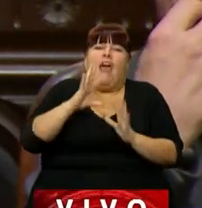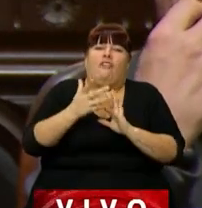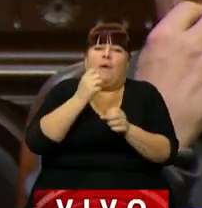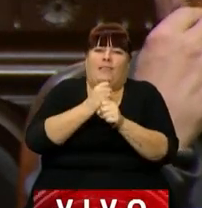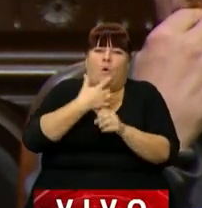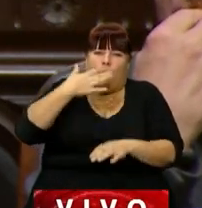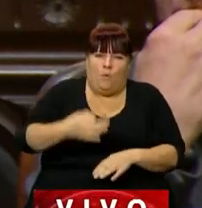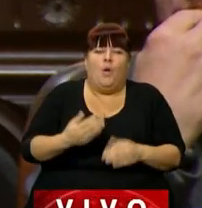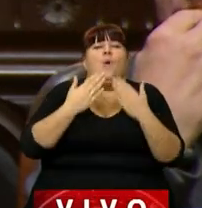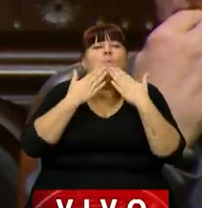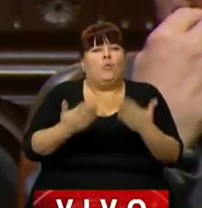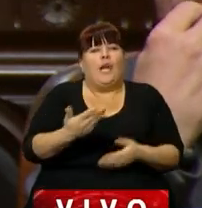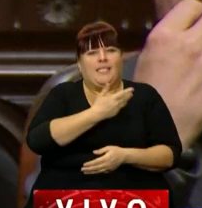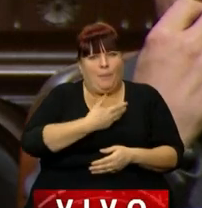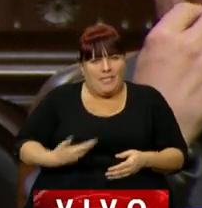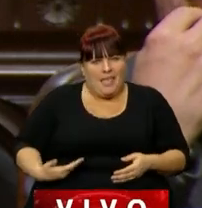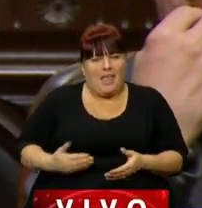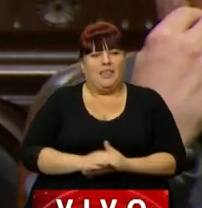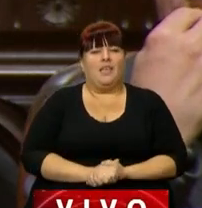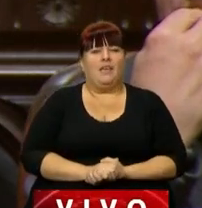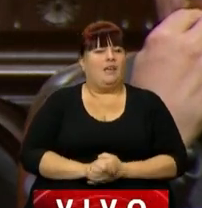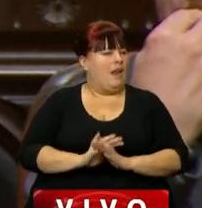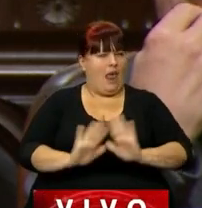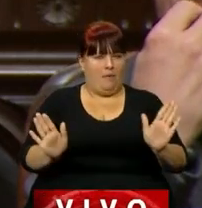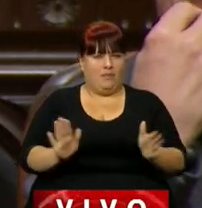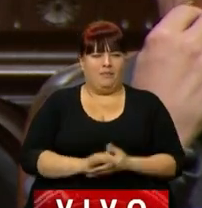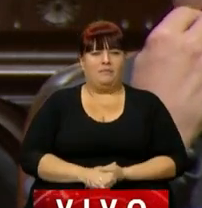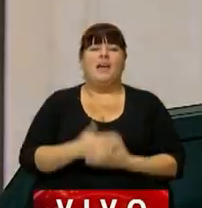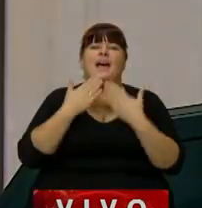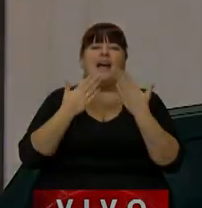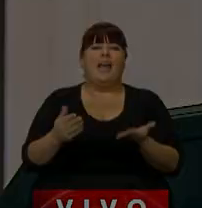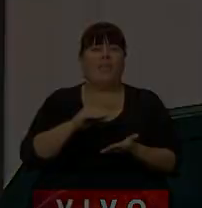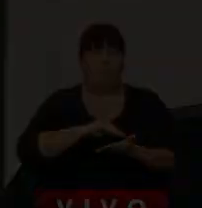que muchas gracias, señor presidente, y nada más. Gracias, diputado.